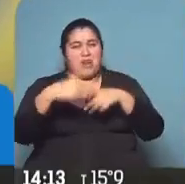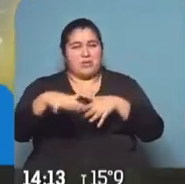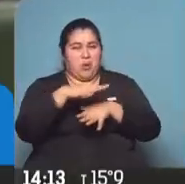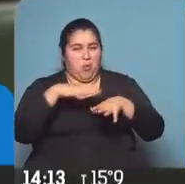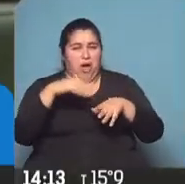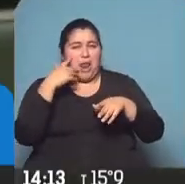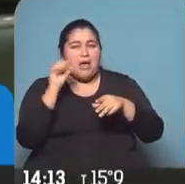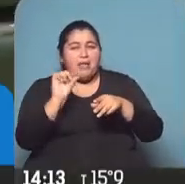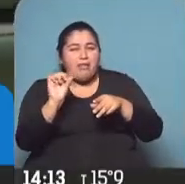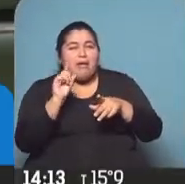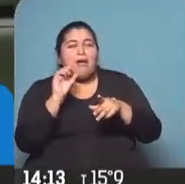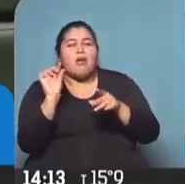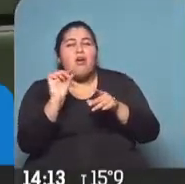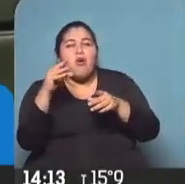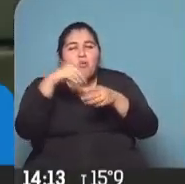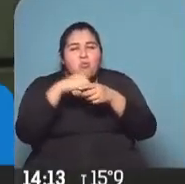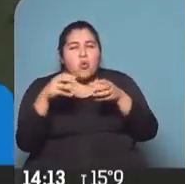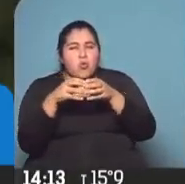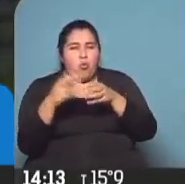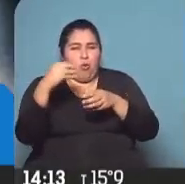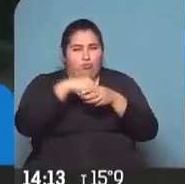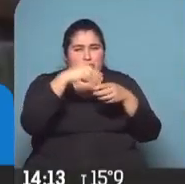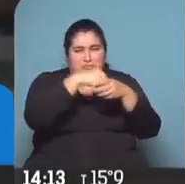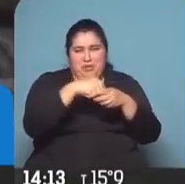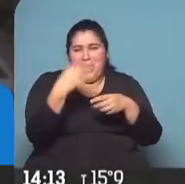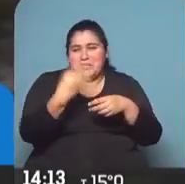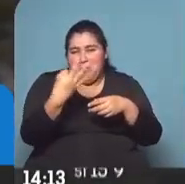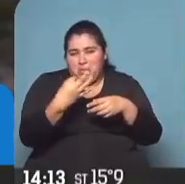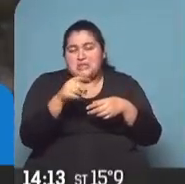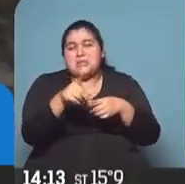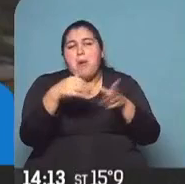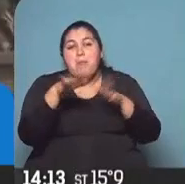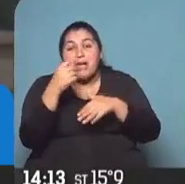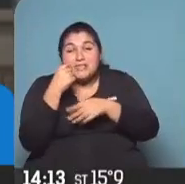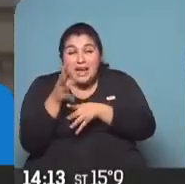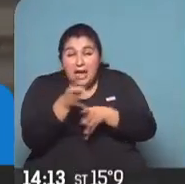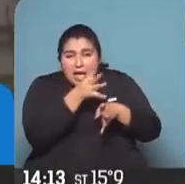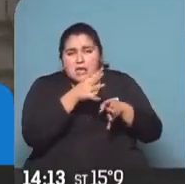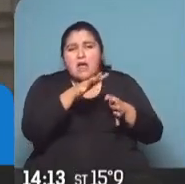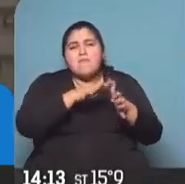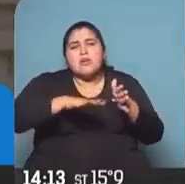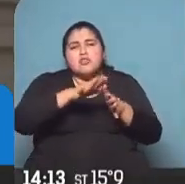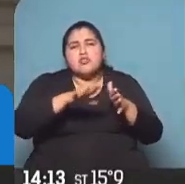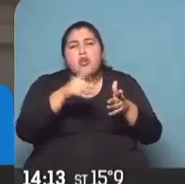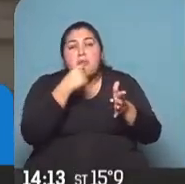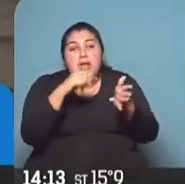traslado de pequeñas decisiones de fuerzas durante el combate en zonas urbanas